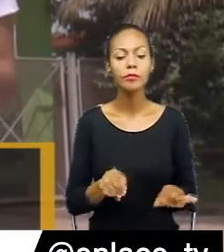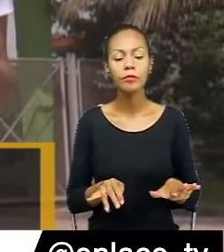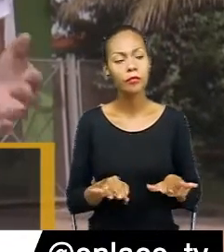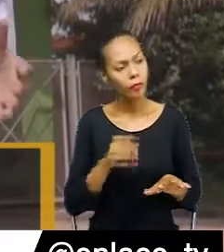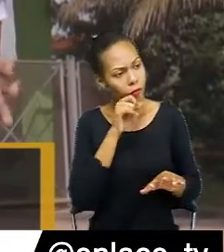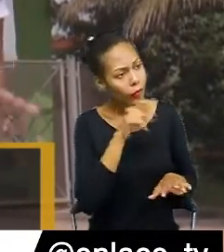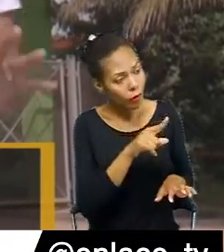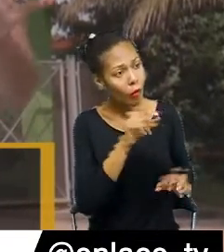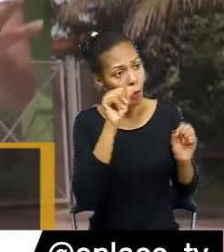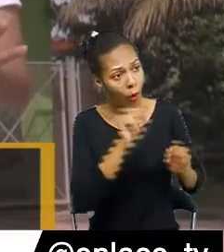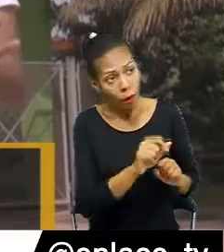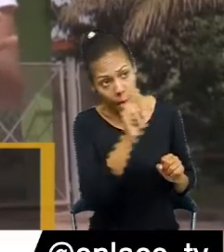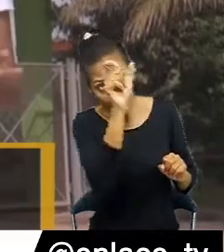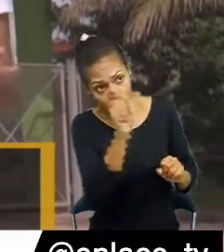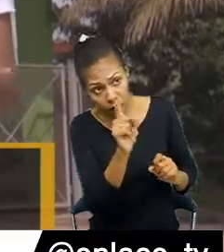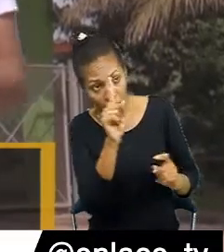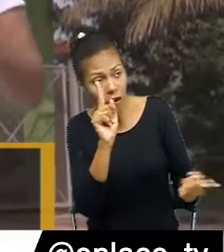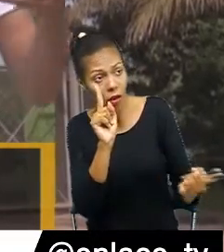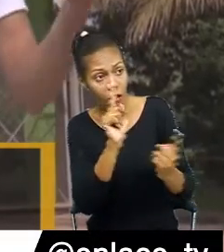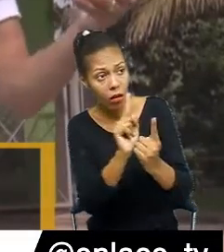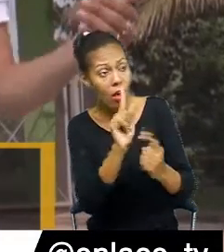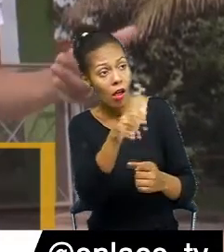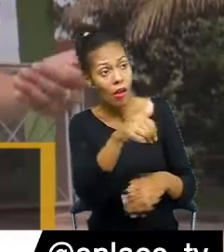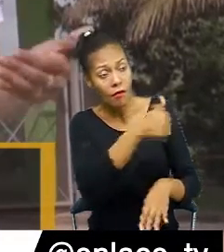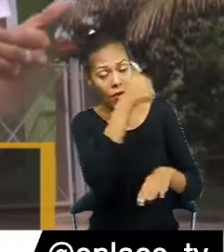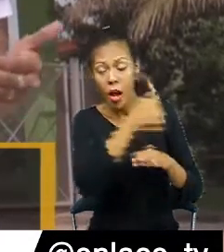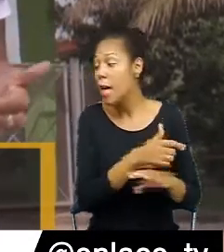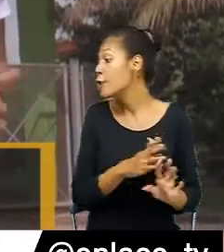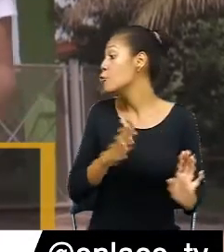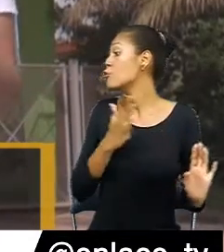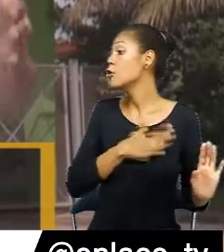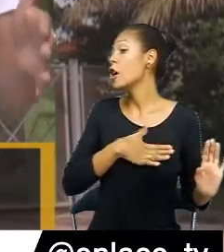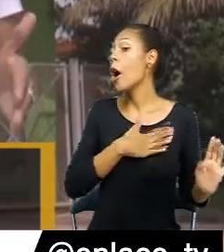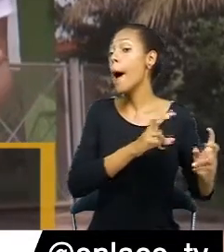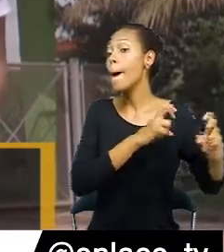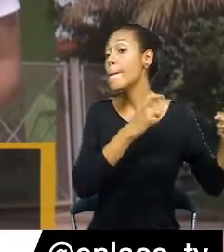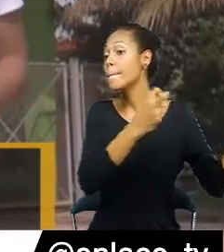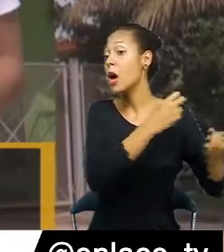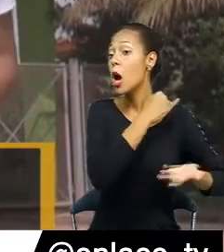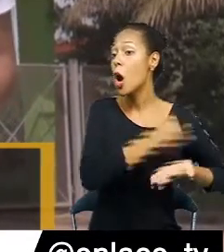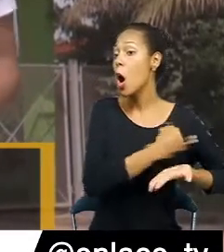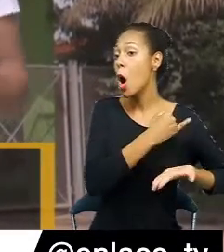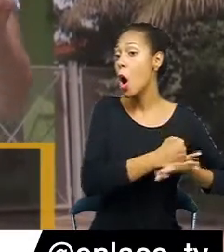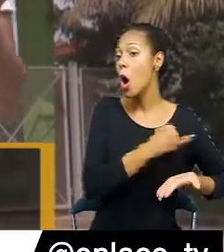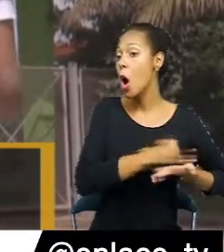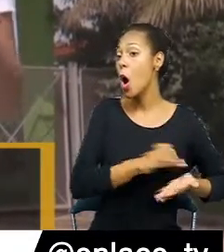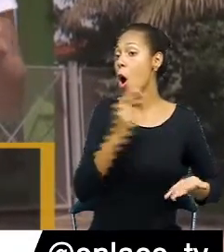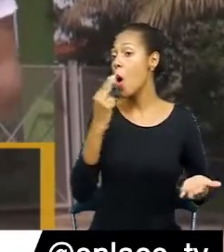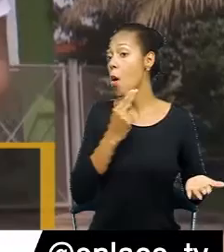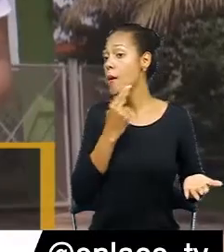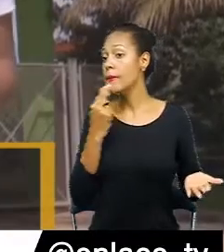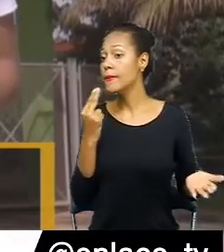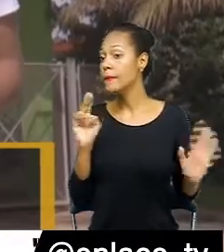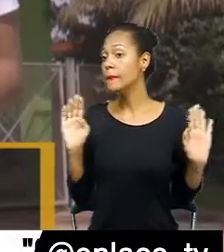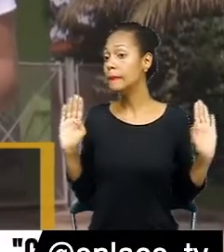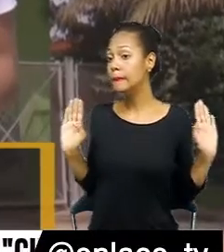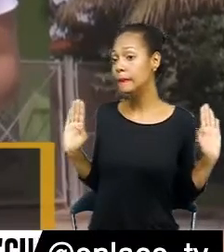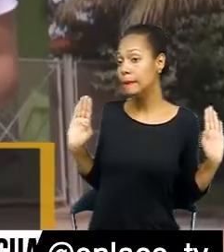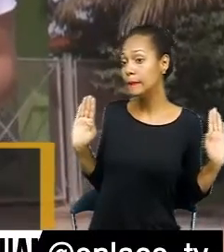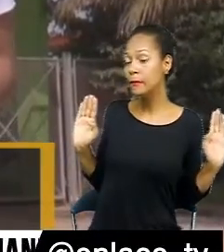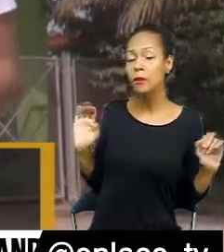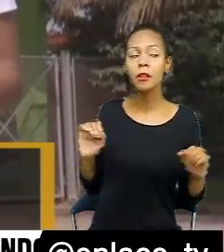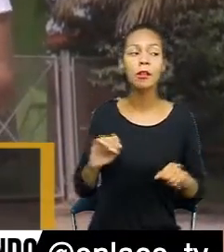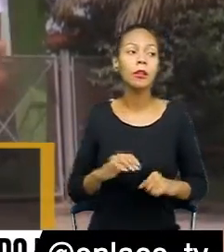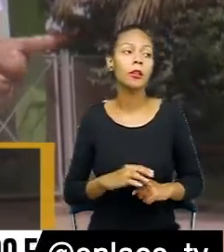encuentra en una junta. Quedó atento a atendernos más adelante. Estaremos entonces dispuestos a conocer qué es lo que tiene que decir el